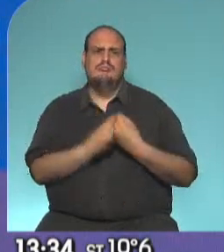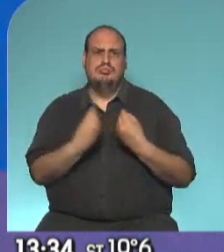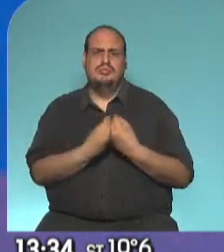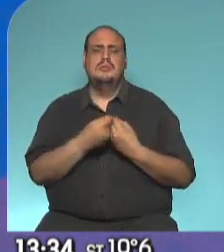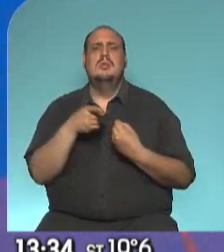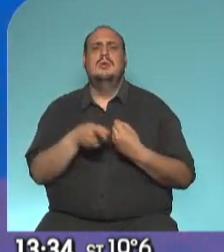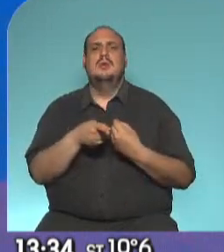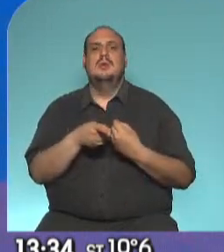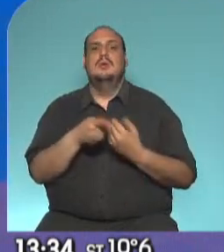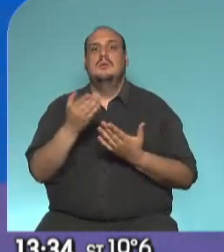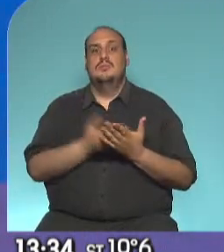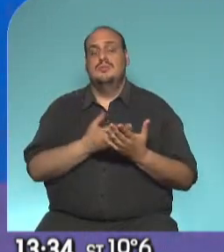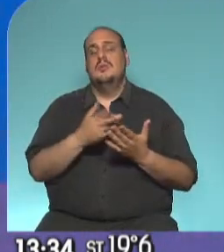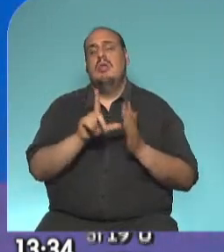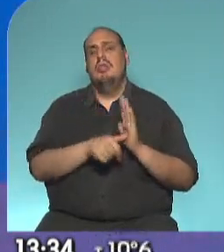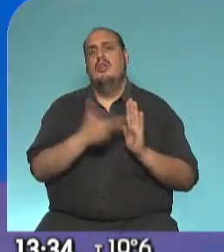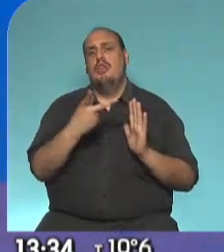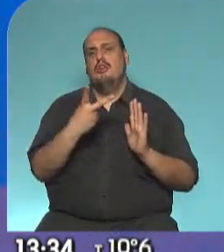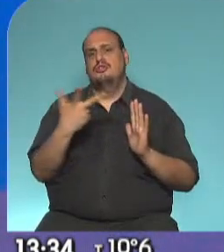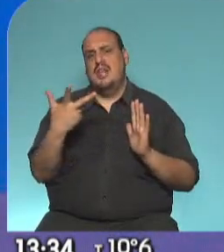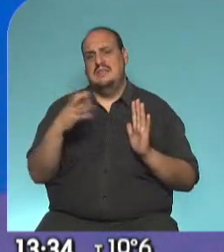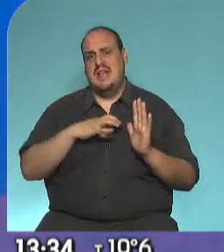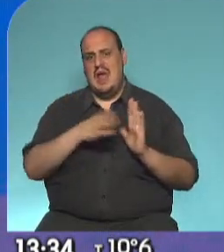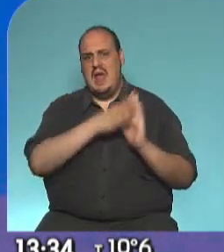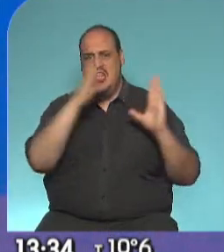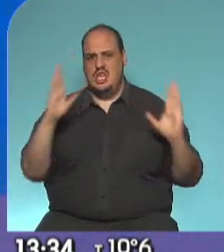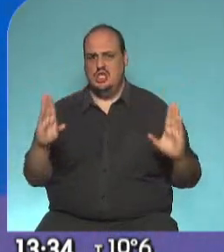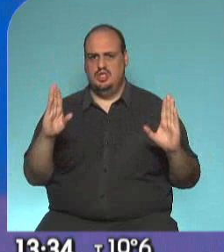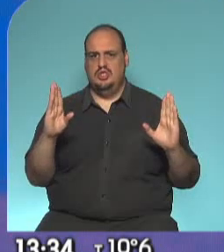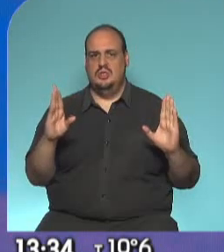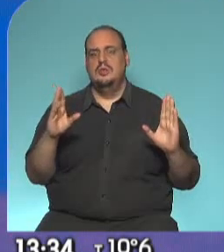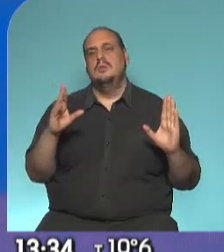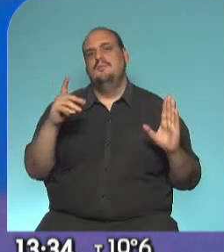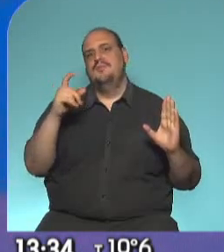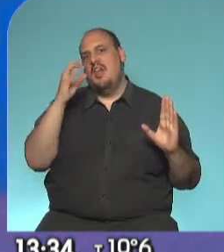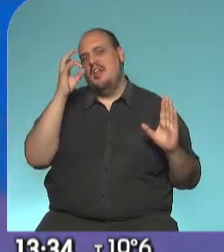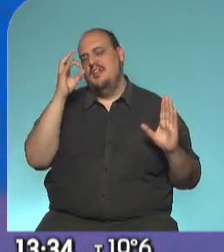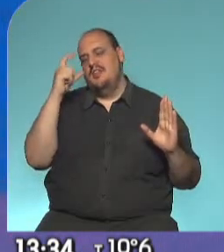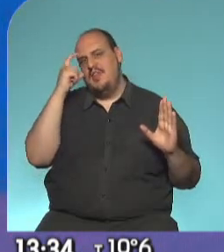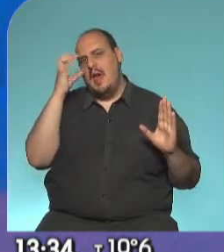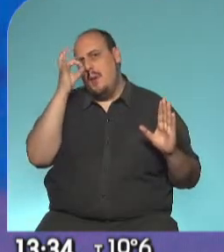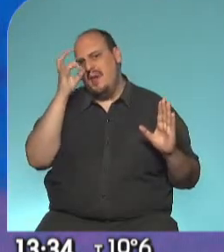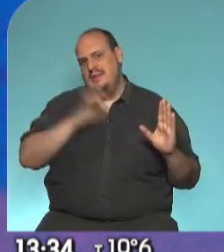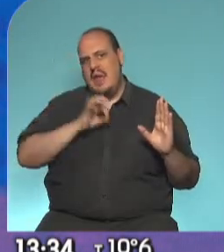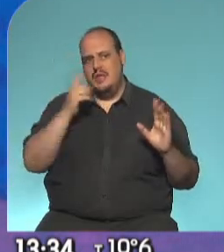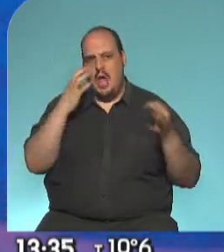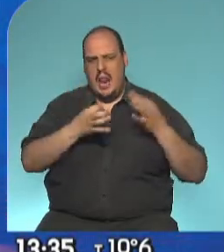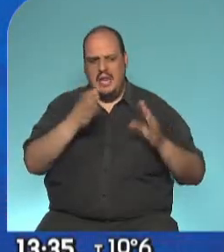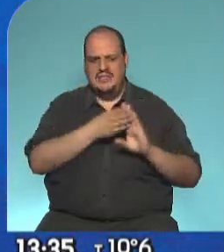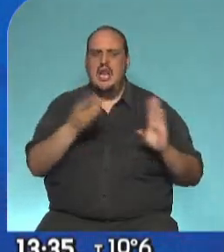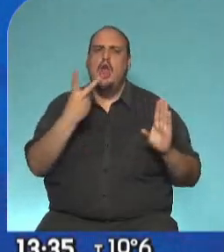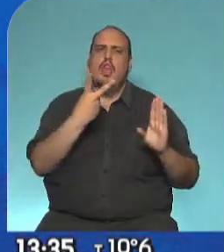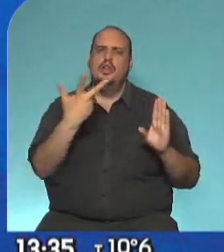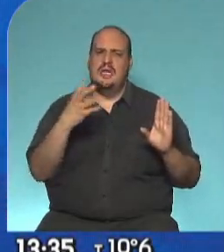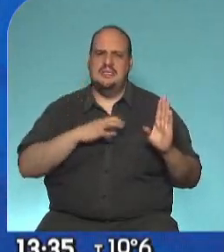informe que toma un plazo de 2-3 años, es decir, no analiza 1 o 2 décadas, sino 2-3 años, pero también hay una historia de